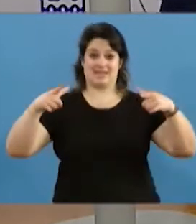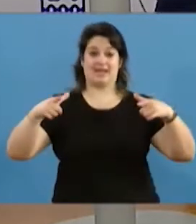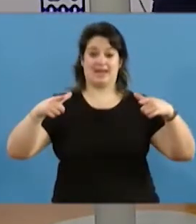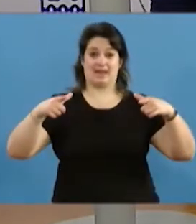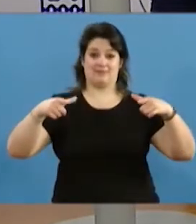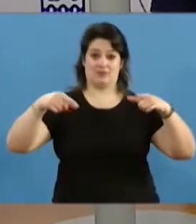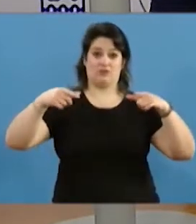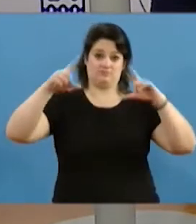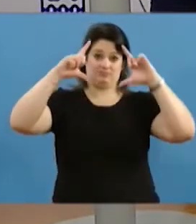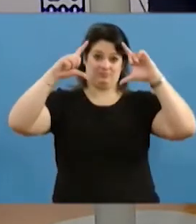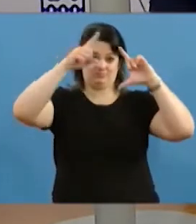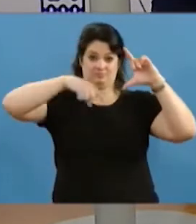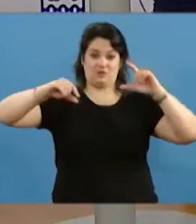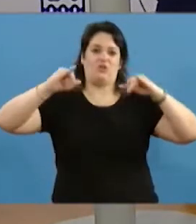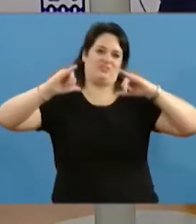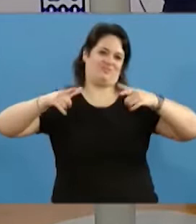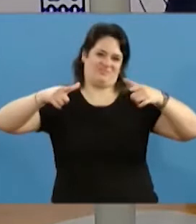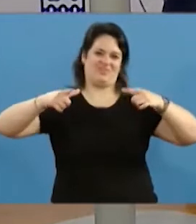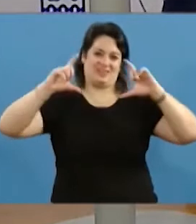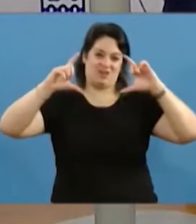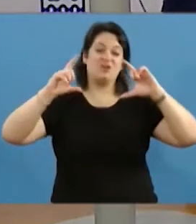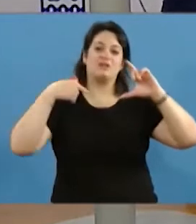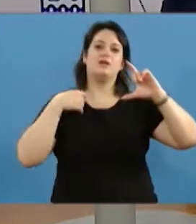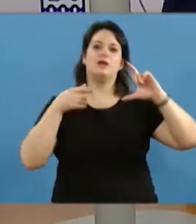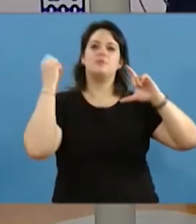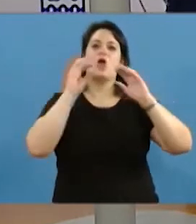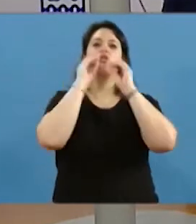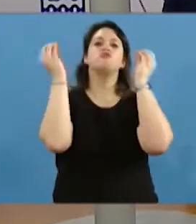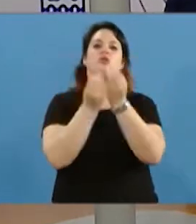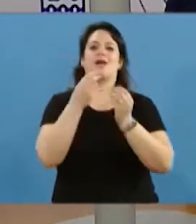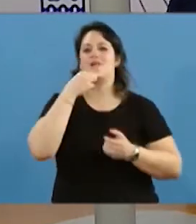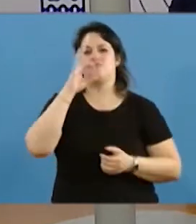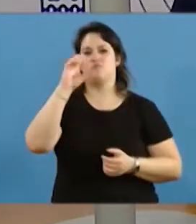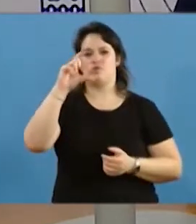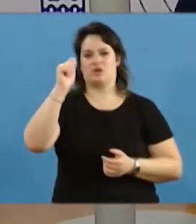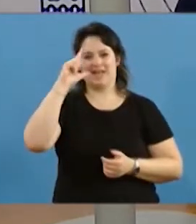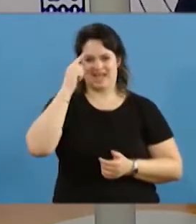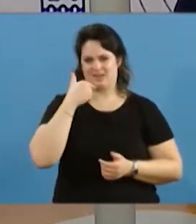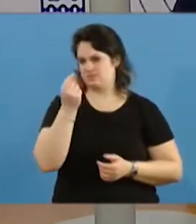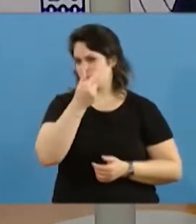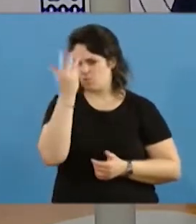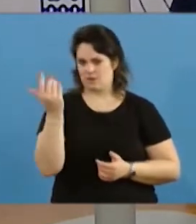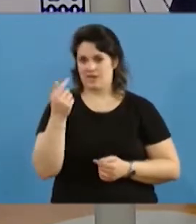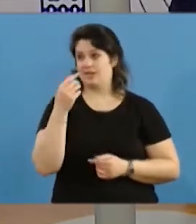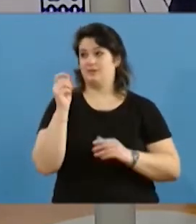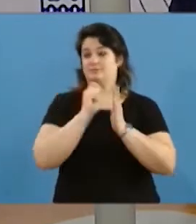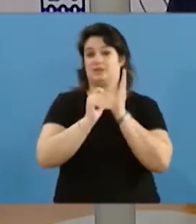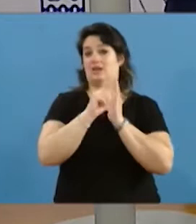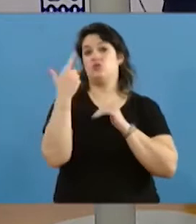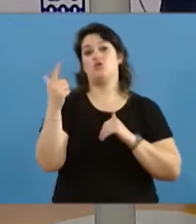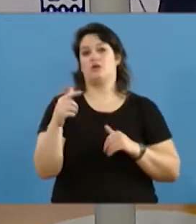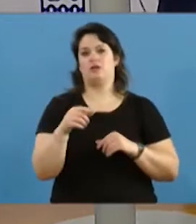de circular o el gráfico de torta, lo importante es que sepamos el total de vocales. Bien. El total de vocales no lo tenemos escrito, pero